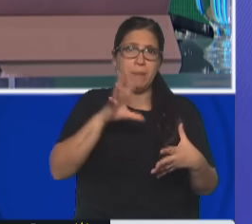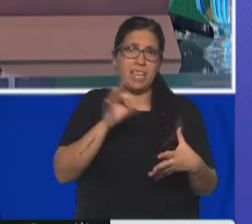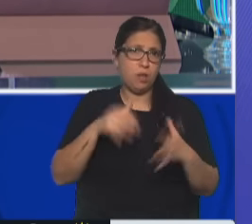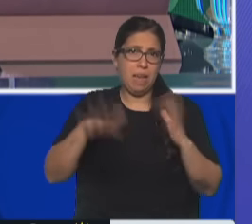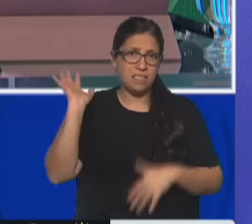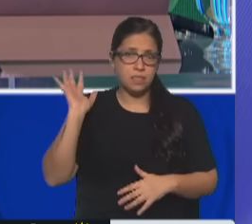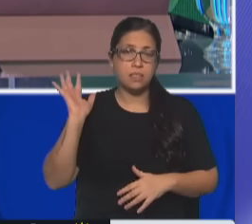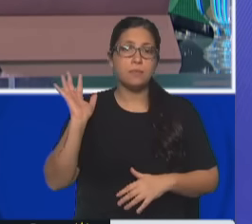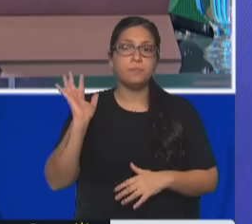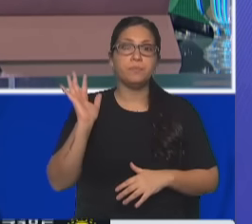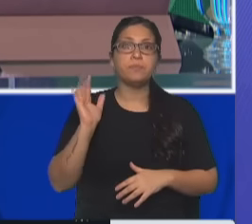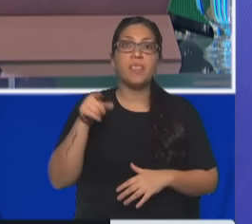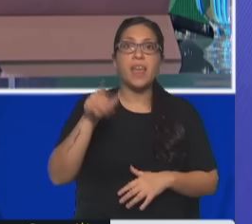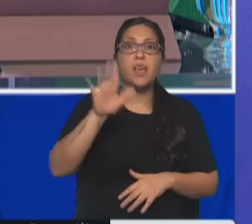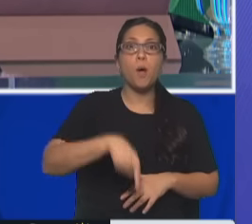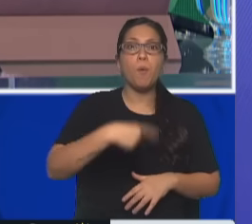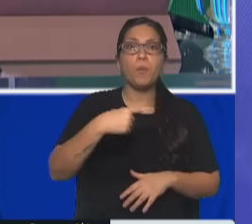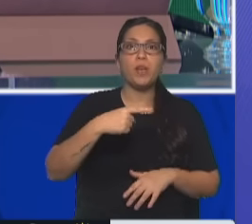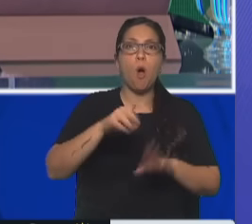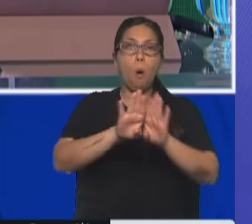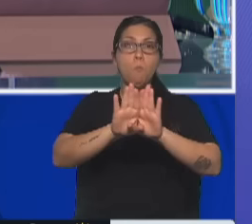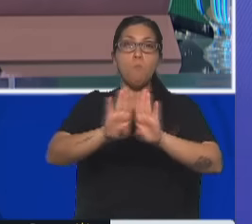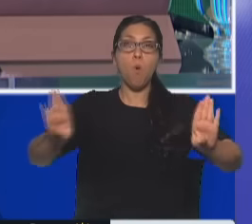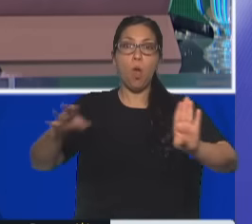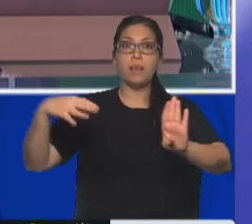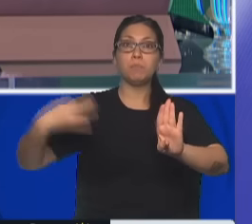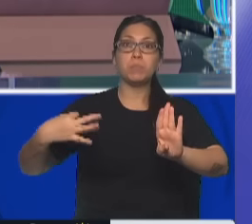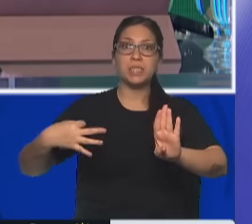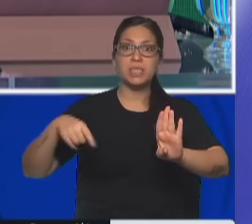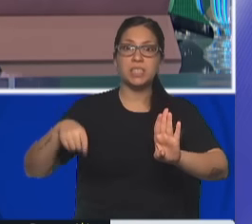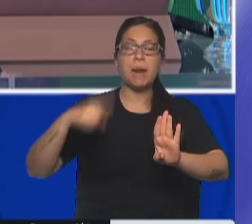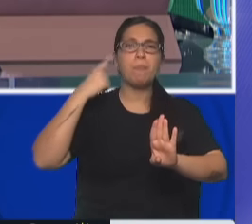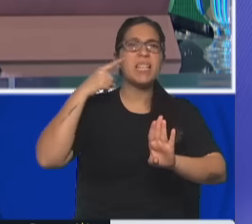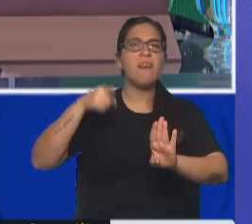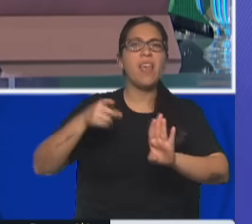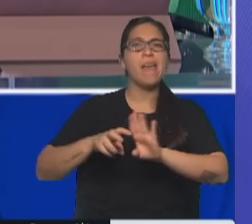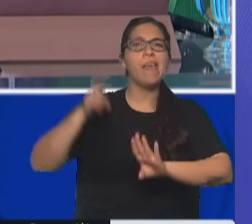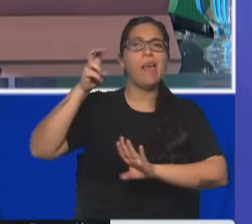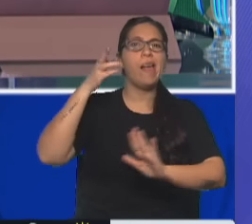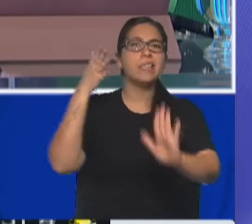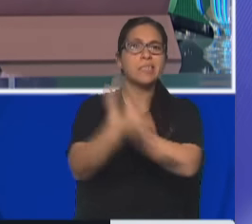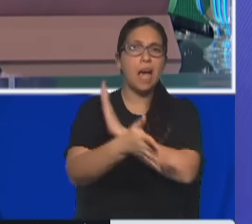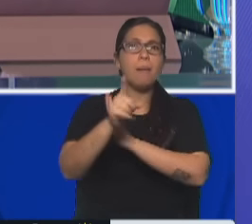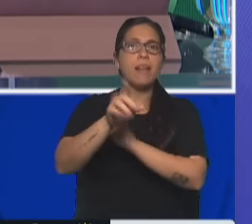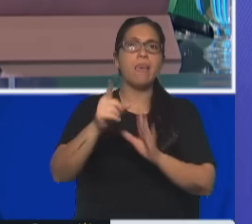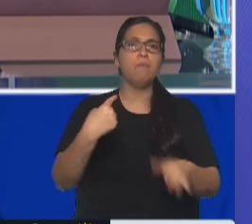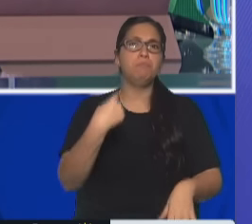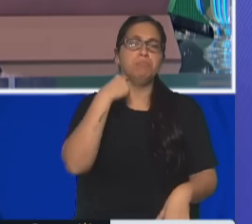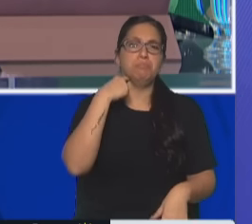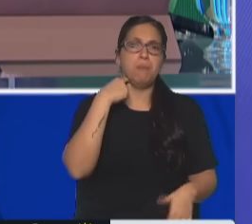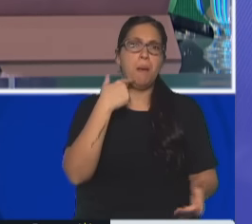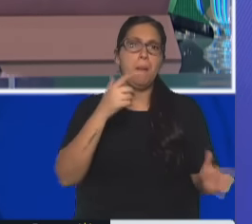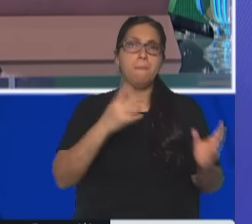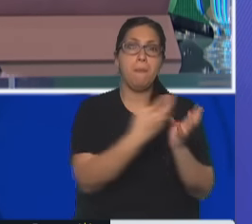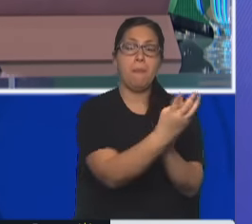y de cómo se construyó justamente ese muro en donde consideraban que se podían llegar a escapar, y bueno, los terminan acorralando efectivamente